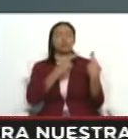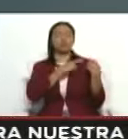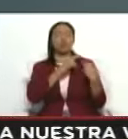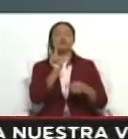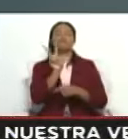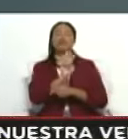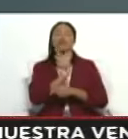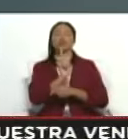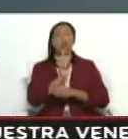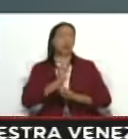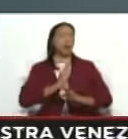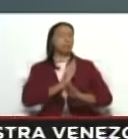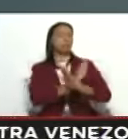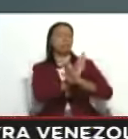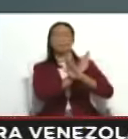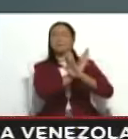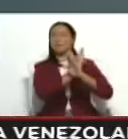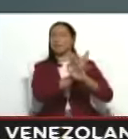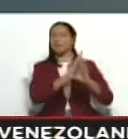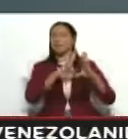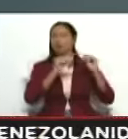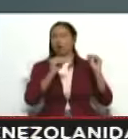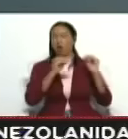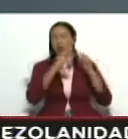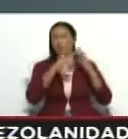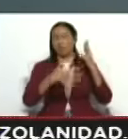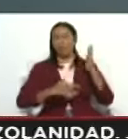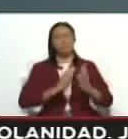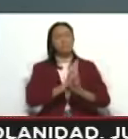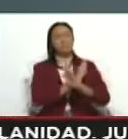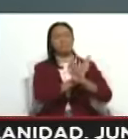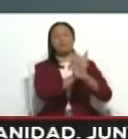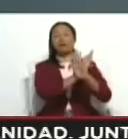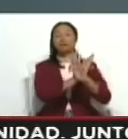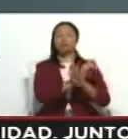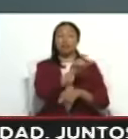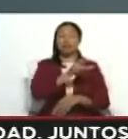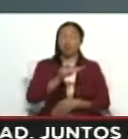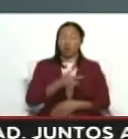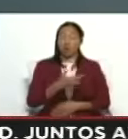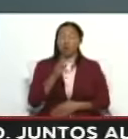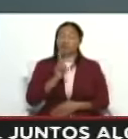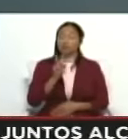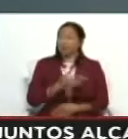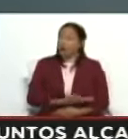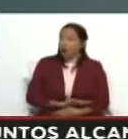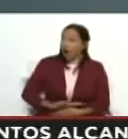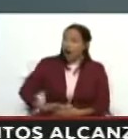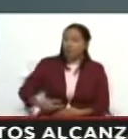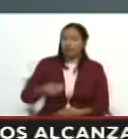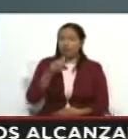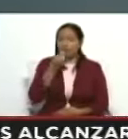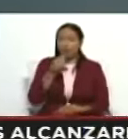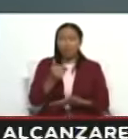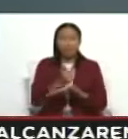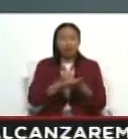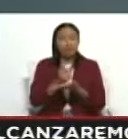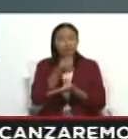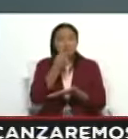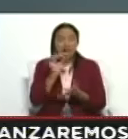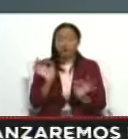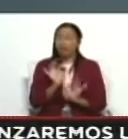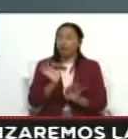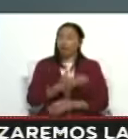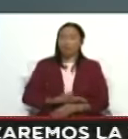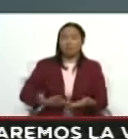1000 medidas coercitivas unilaterales que han matado a mucha gente de hambre, de falta de medicina, él y obviamente toda